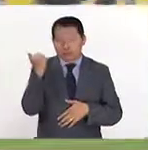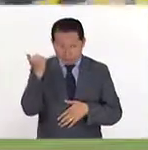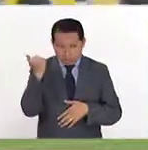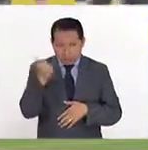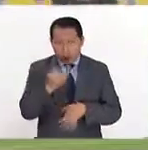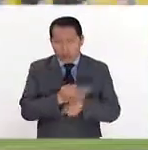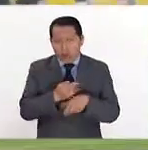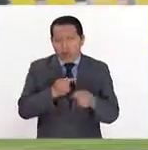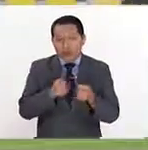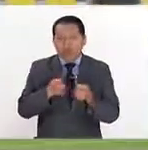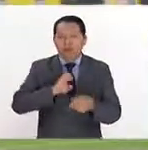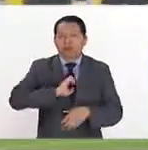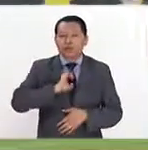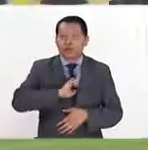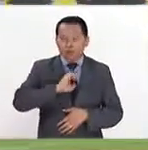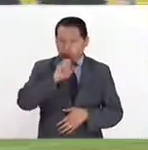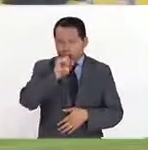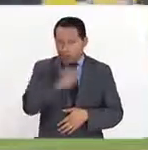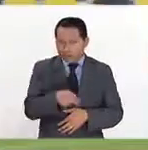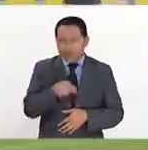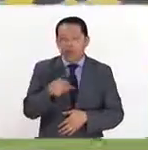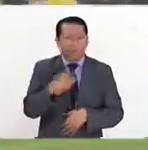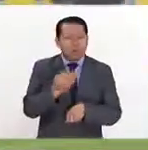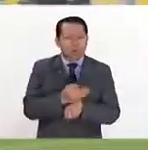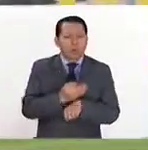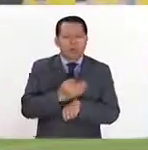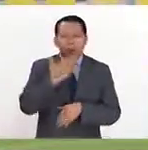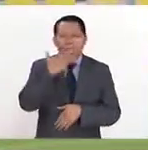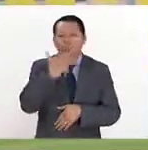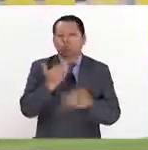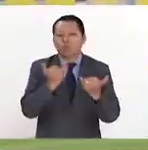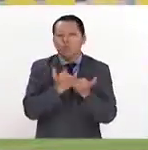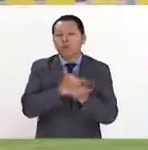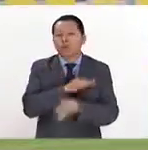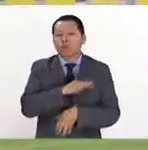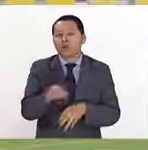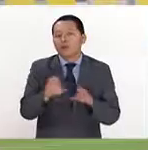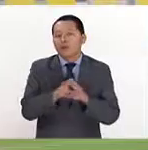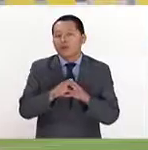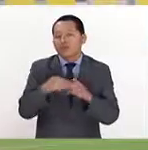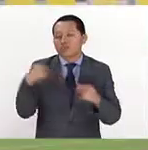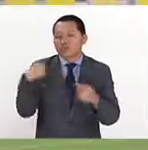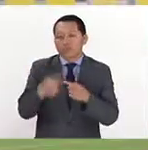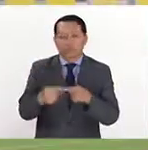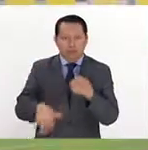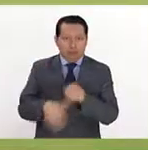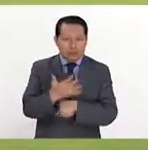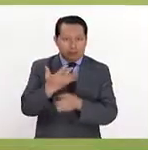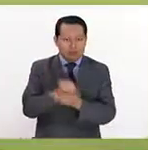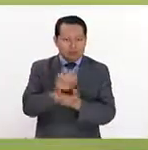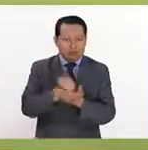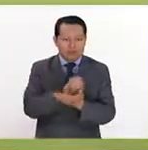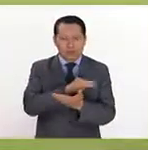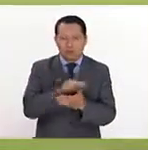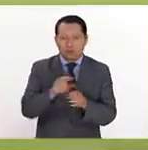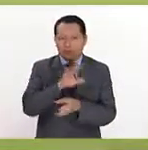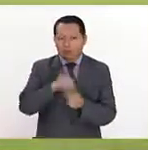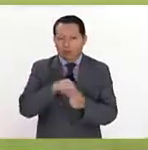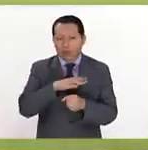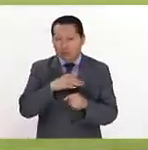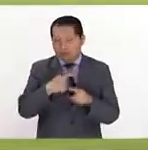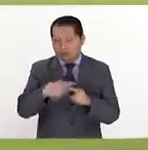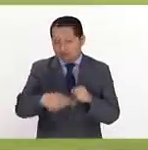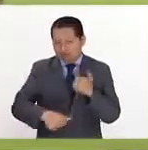están bajo la dirección técnica de Jupp Heynckes, viven un gran momento y vienen arrastrando 15 victorias consecutivas, tomando en cuenta todas las